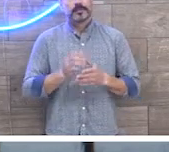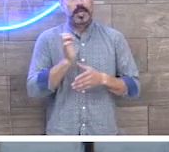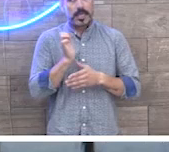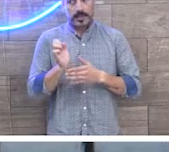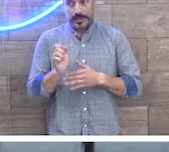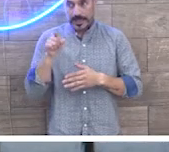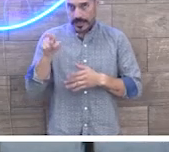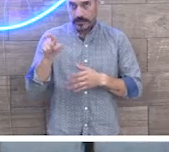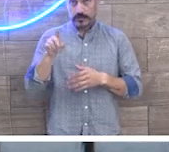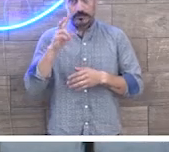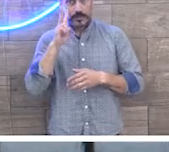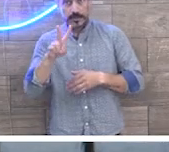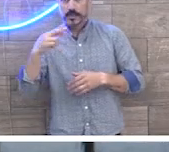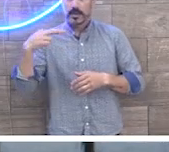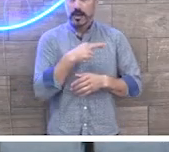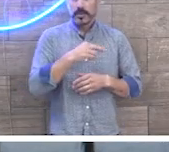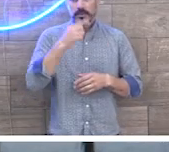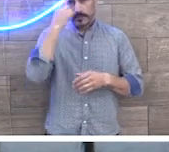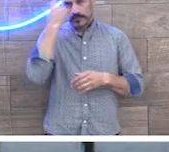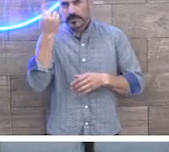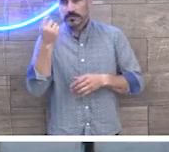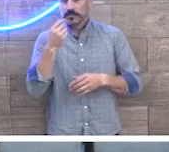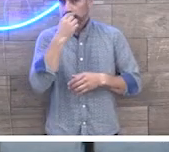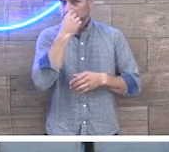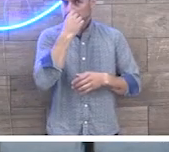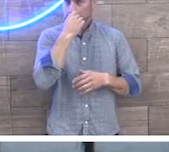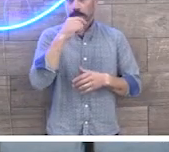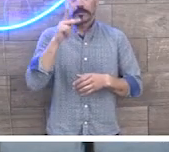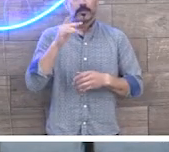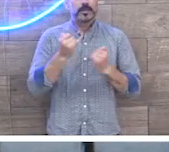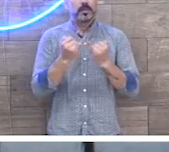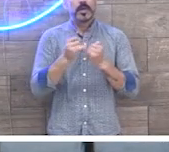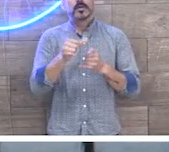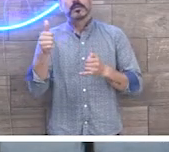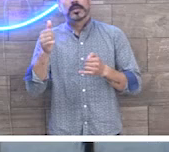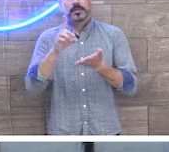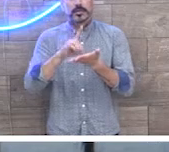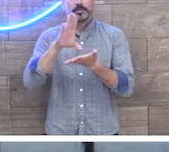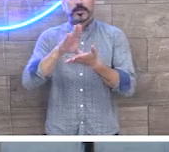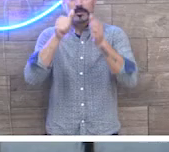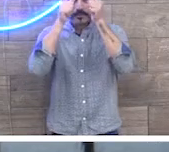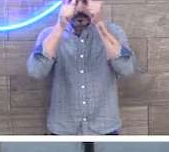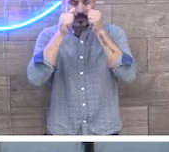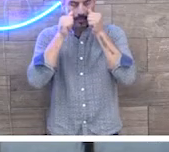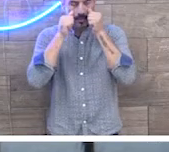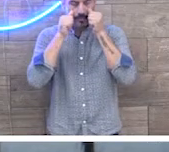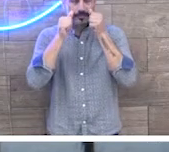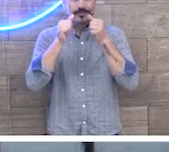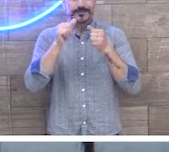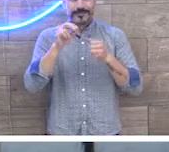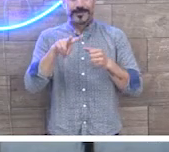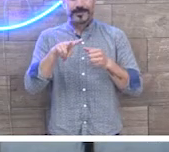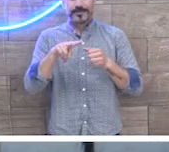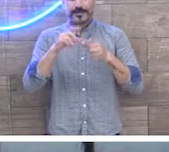discapacidades, o por lo menos la más conocida. También, obviamente, la discapacidad visual, cuando tienes